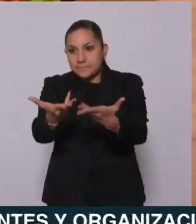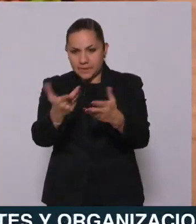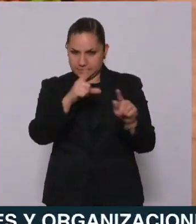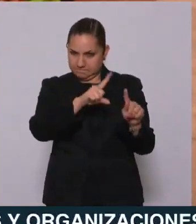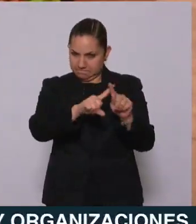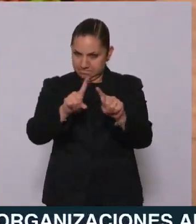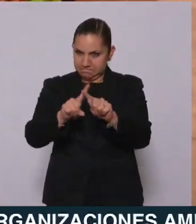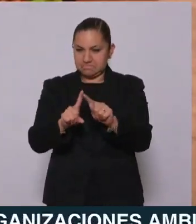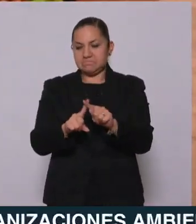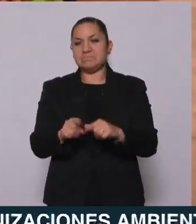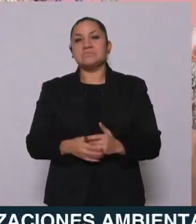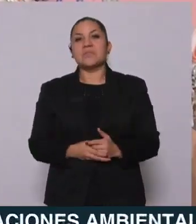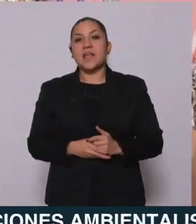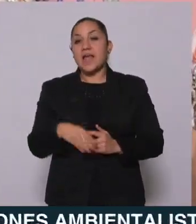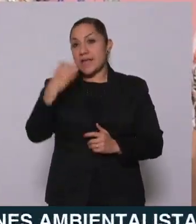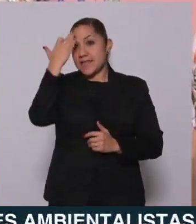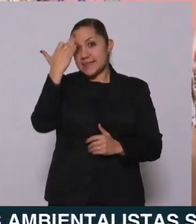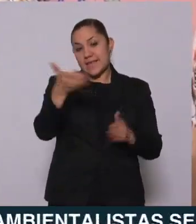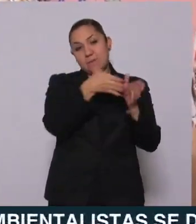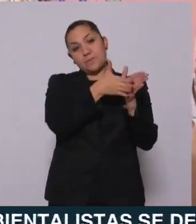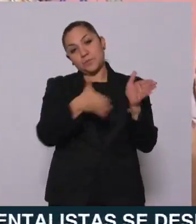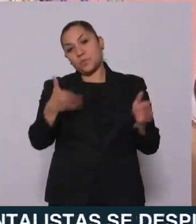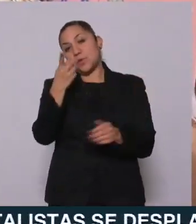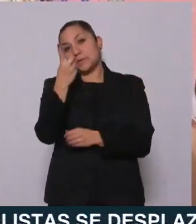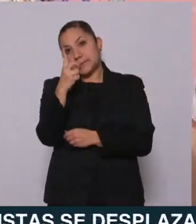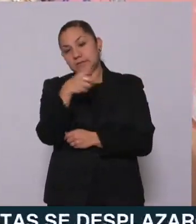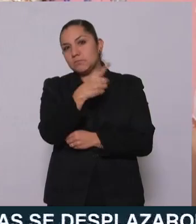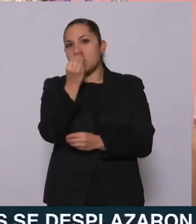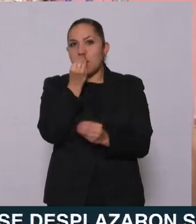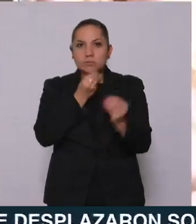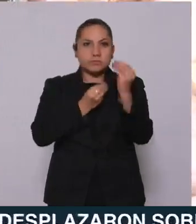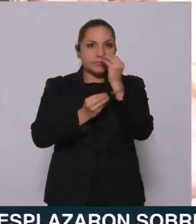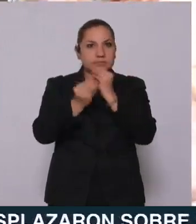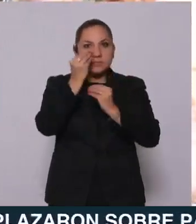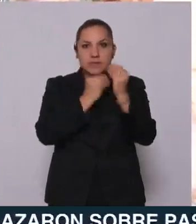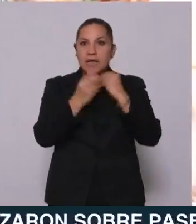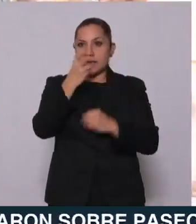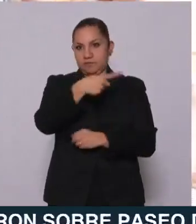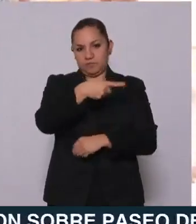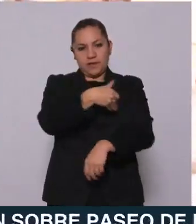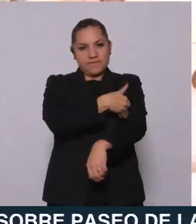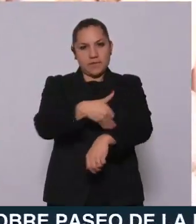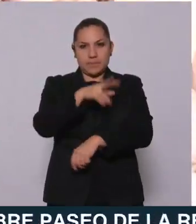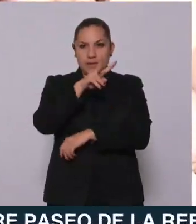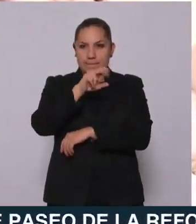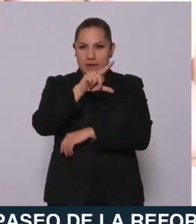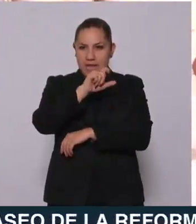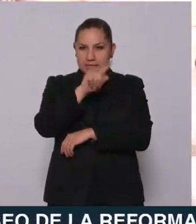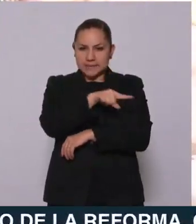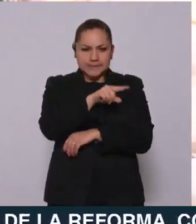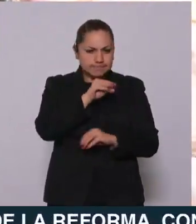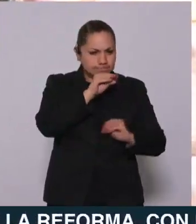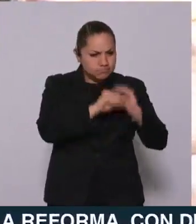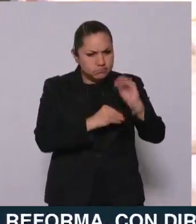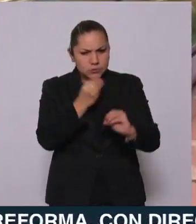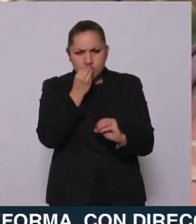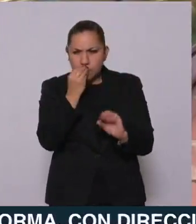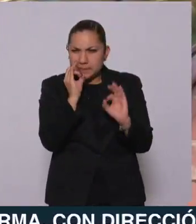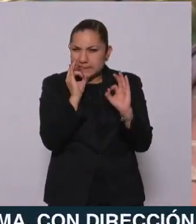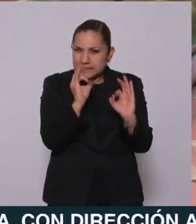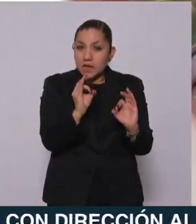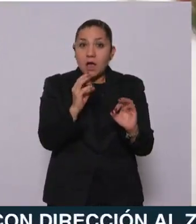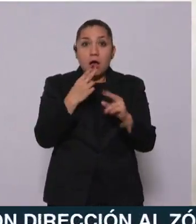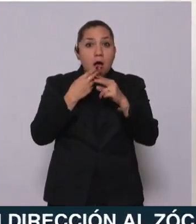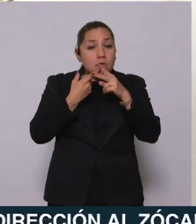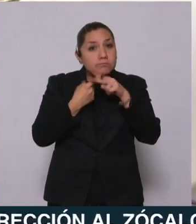La magia culinaria de esta época es uno de los secretos que mejor ha guardado la familia Velázquez durante casi 52 años. Todo comenzó en el año